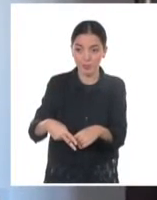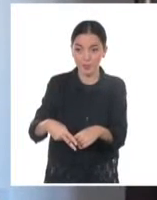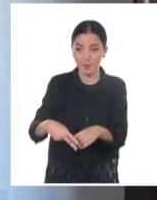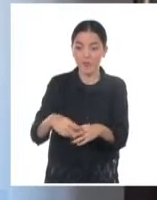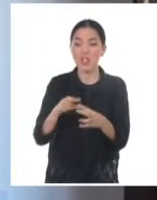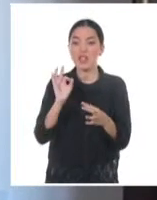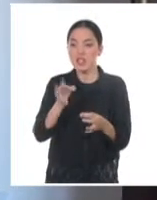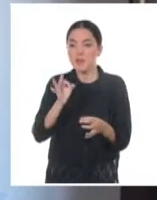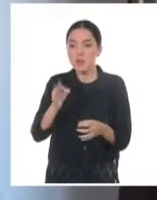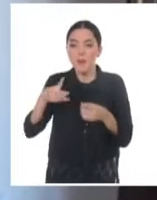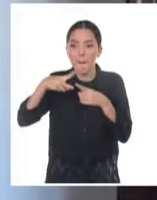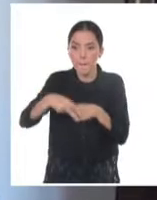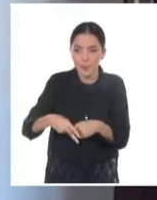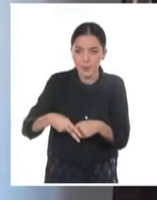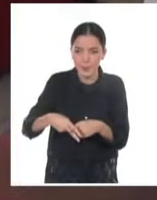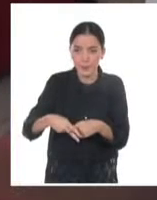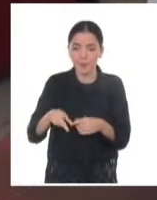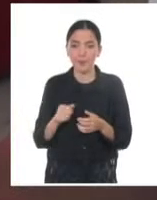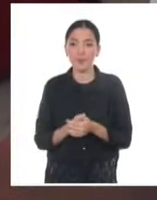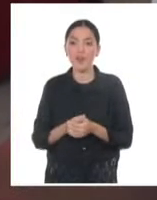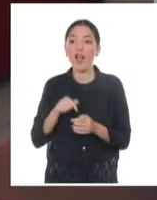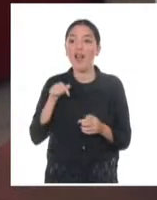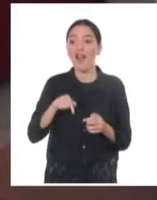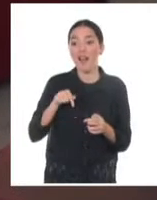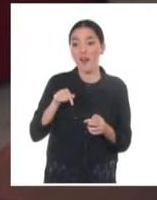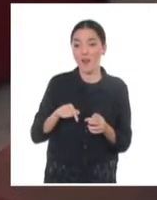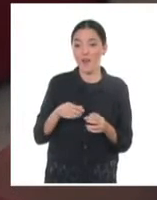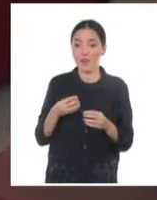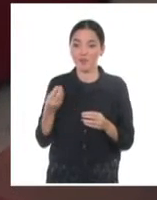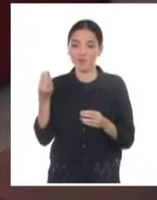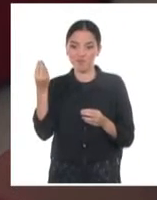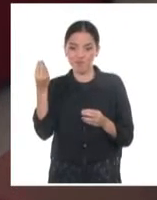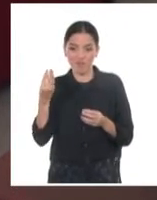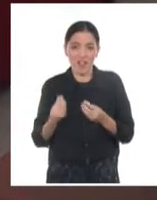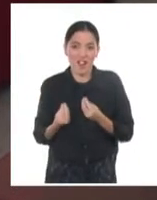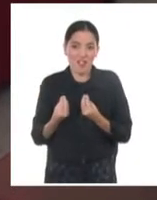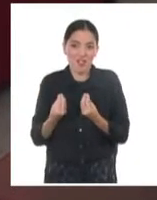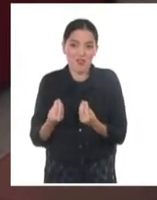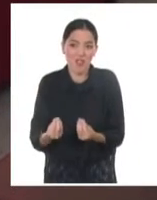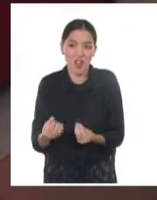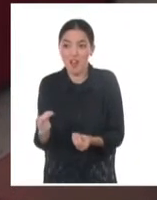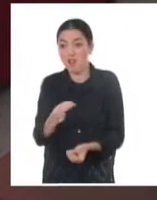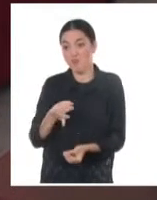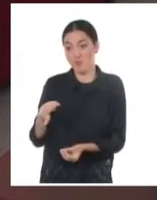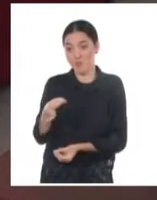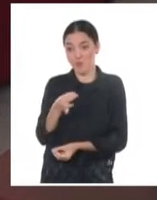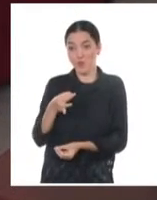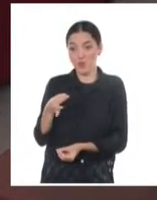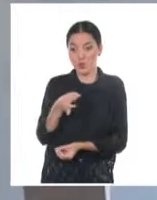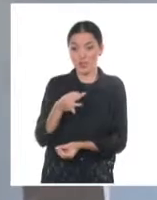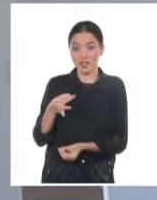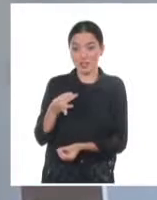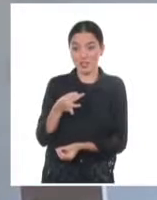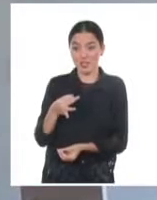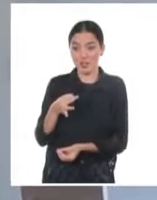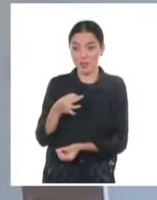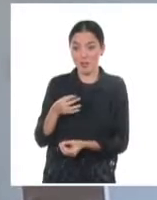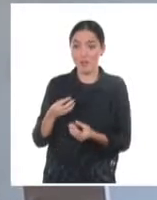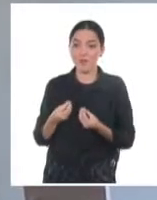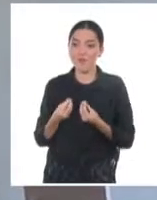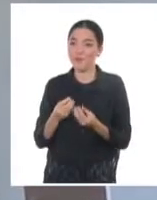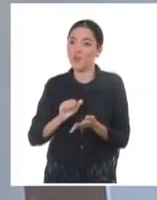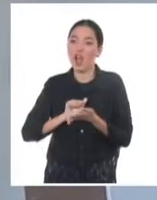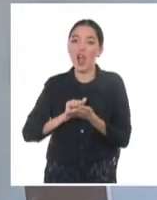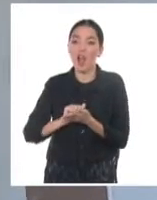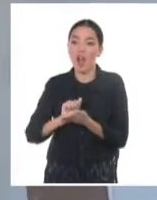contó con el respaldo del financiamiento del municipio, conocido como 1% de la contribución al desarrollo local. Esto permitió